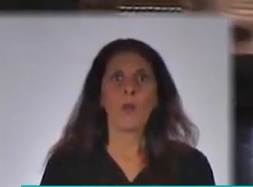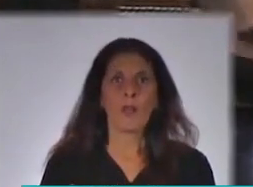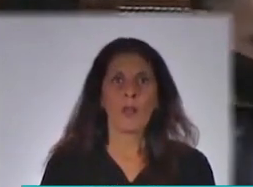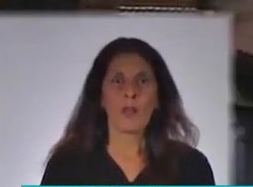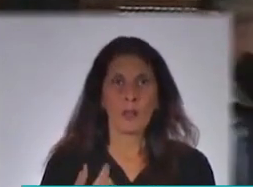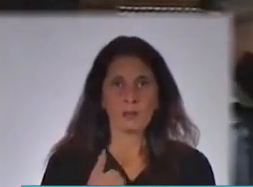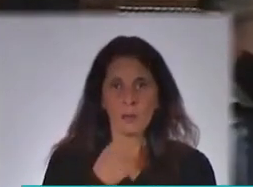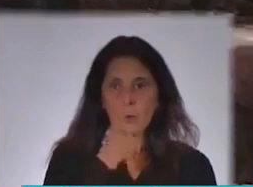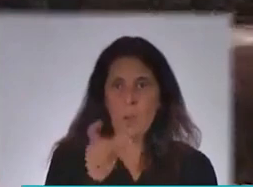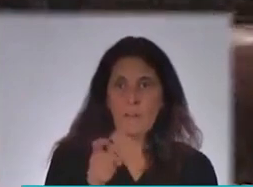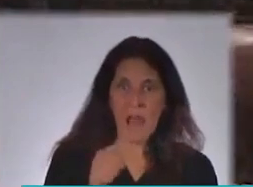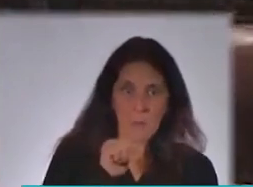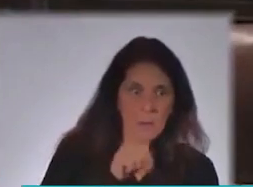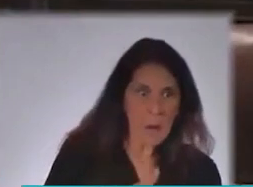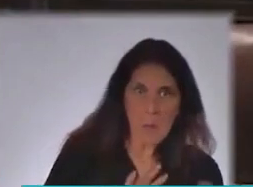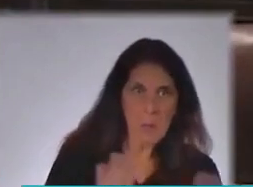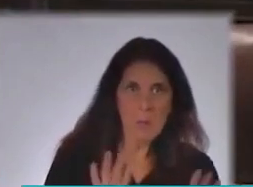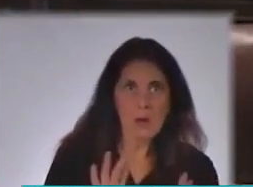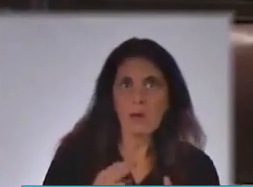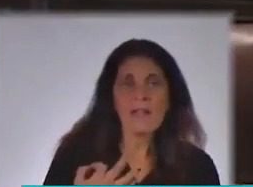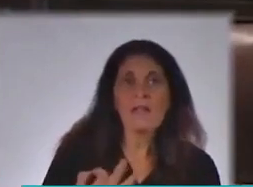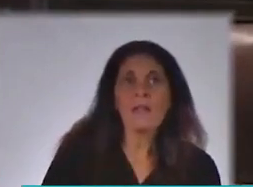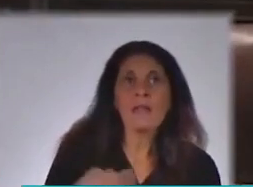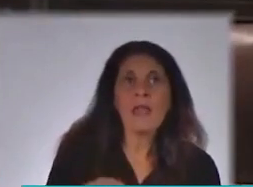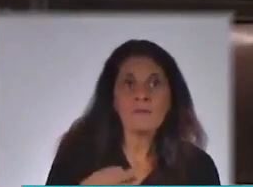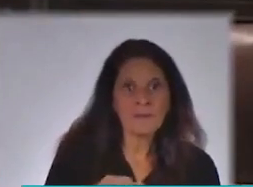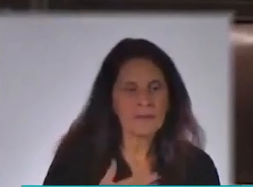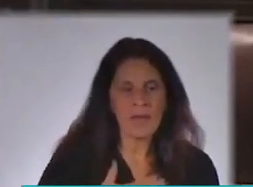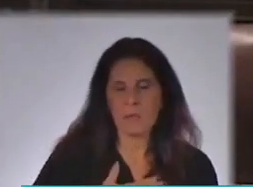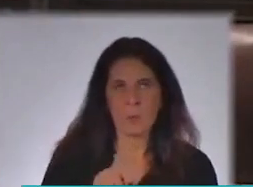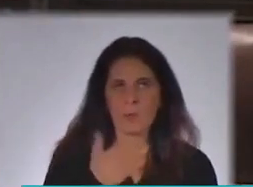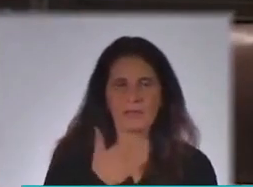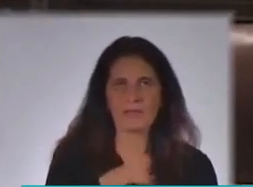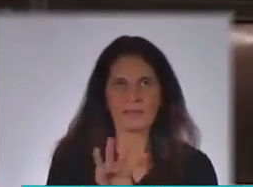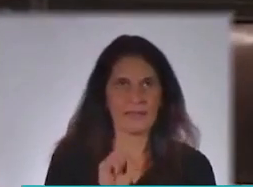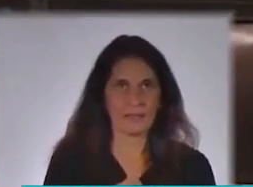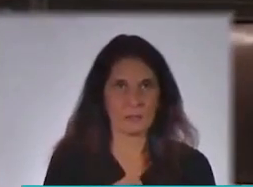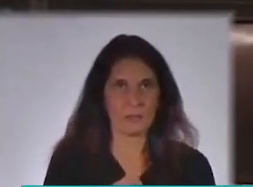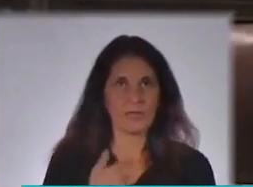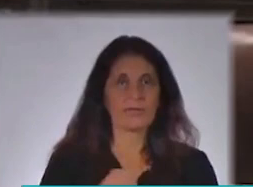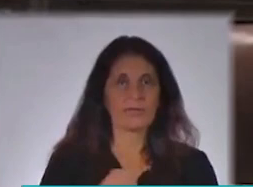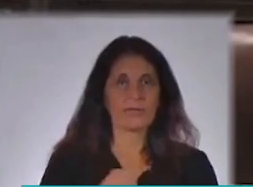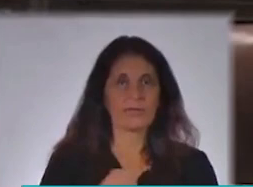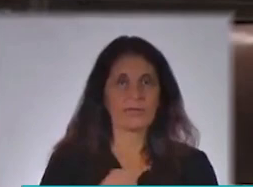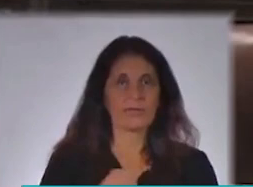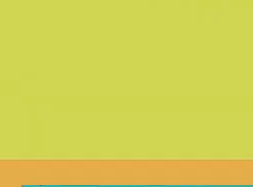Estoy diciendo palabras hirientes, cuando en realidad, no, eso la verdad que no lo entiendo y además me está quitando el tiempo.